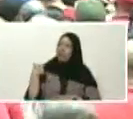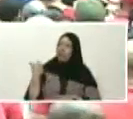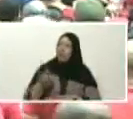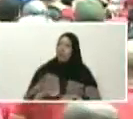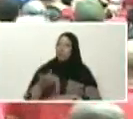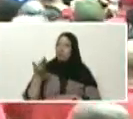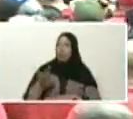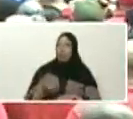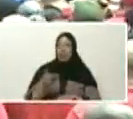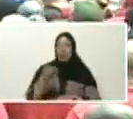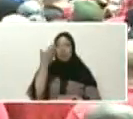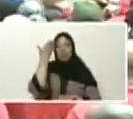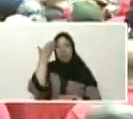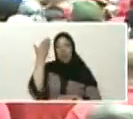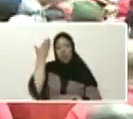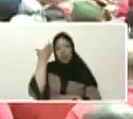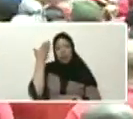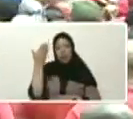resaltar y saludar